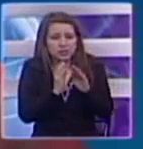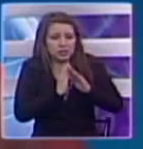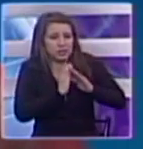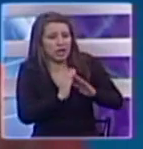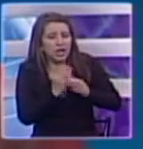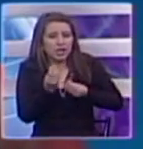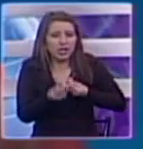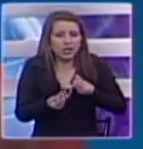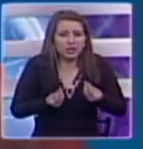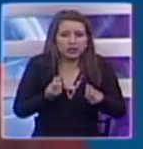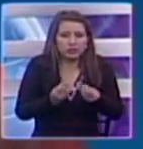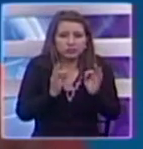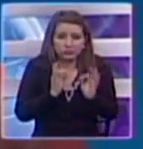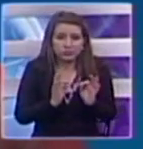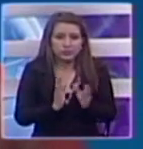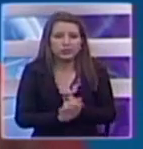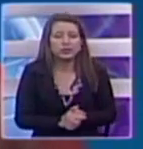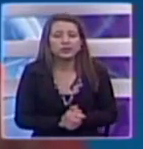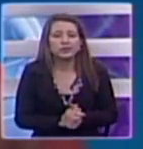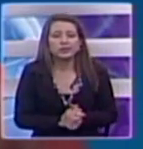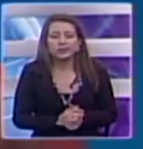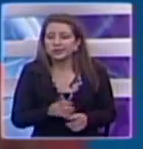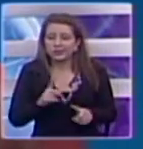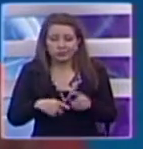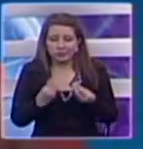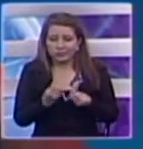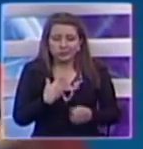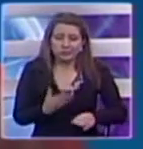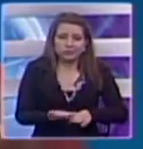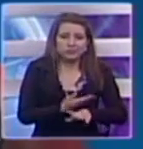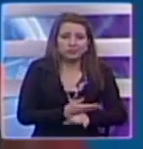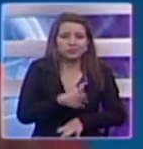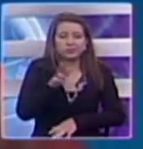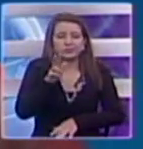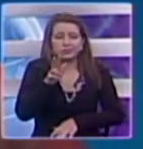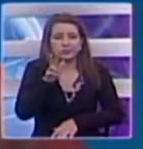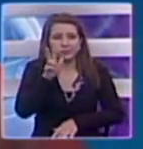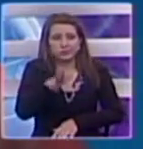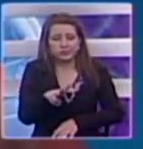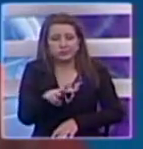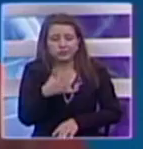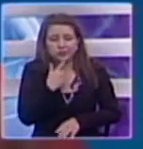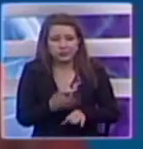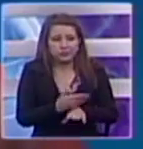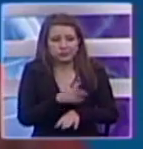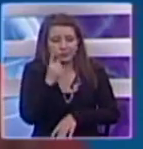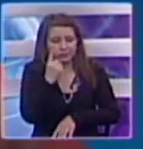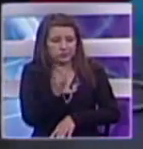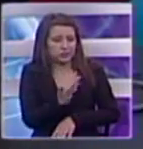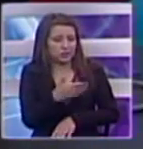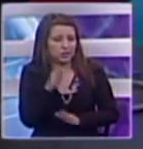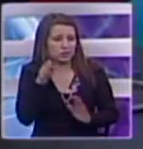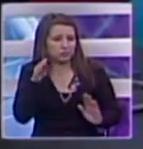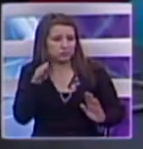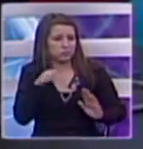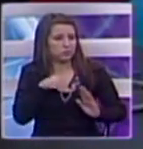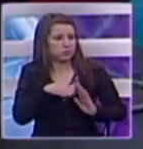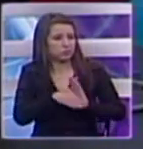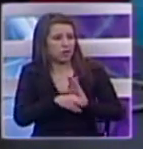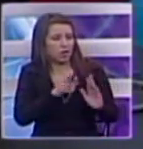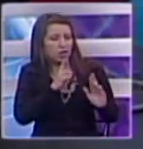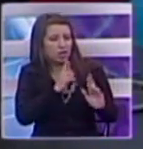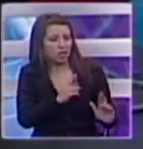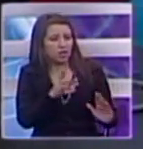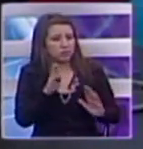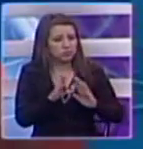preventivas. Y efectivamente eso no se hizo el primer trimestre y ya vimos unos resultados bastante bajos de